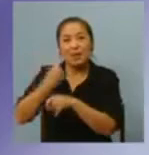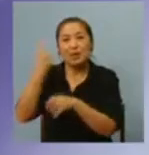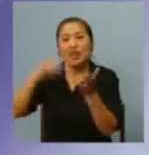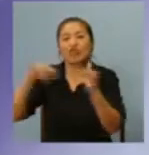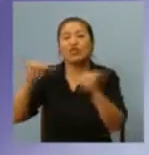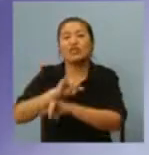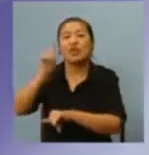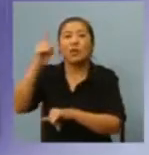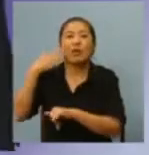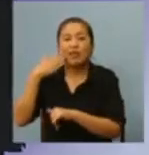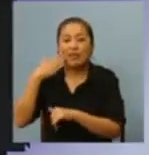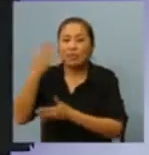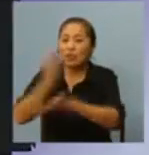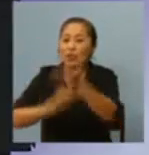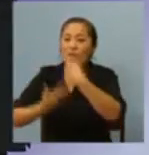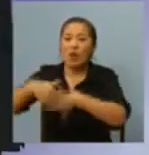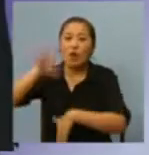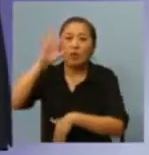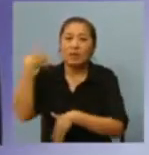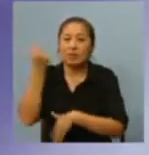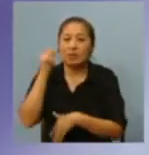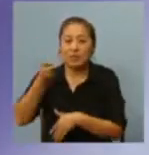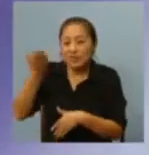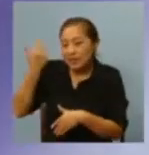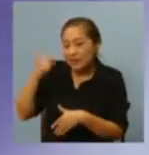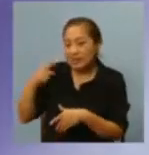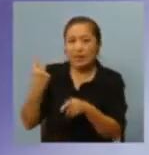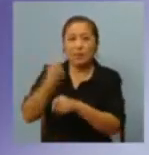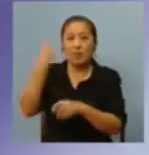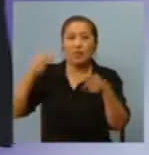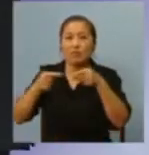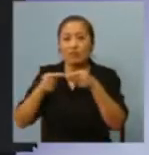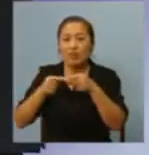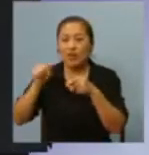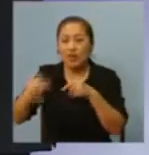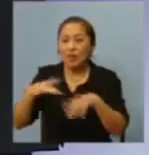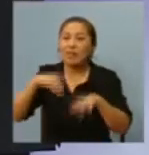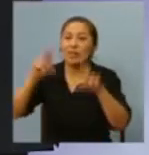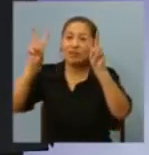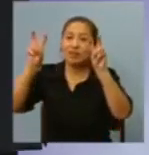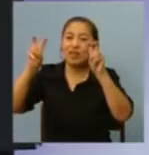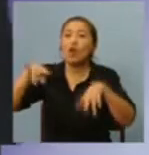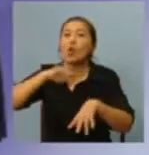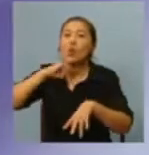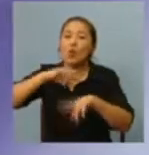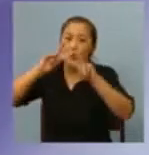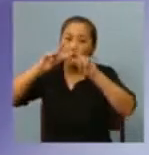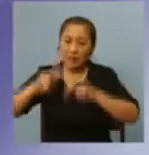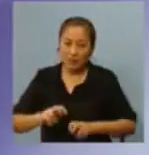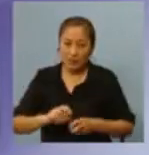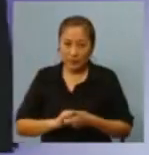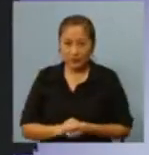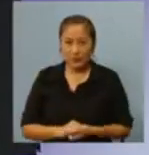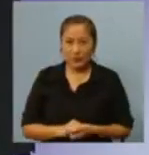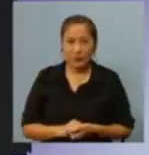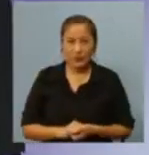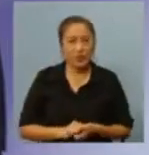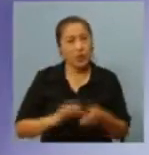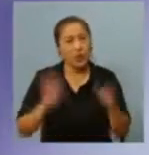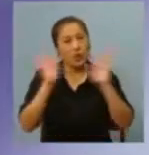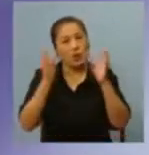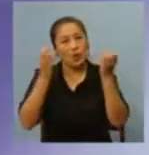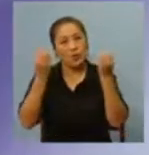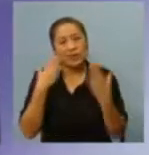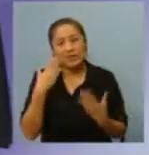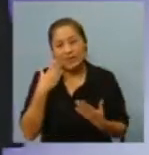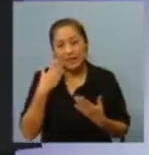estamos compartiendo lo más importante que han tenido ayer en este primer programa de Jujuy Investiga el Debate. ¿Cómo te va? ¿Cómo te va, Omar?